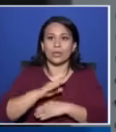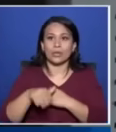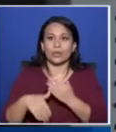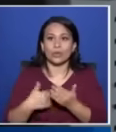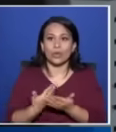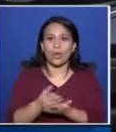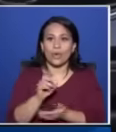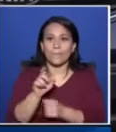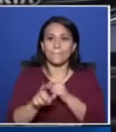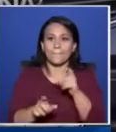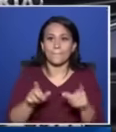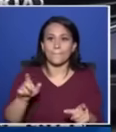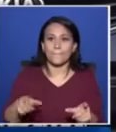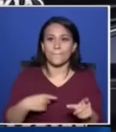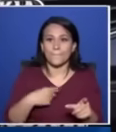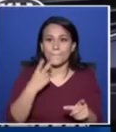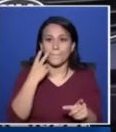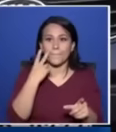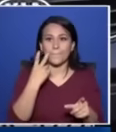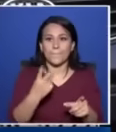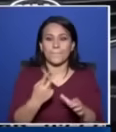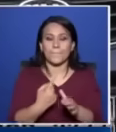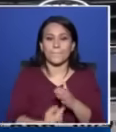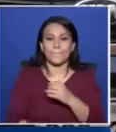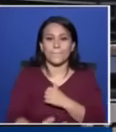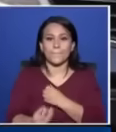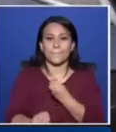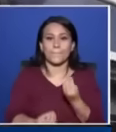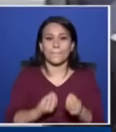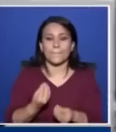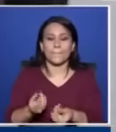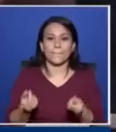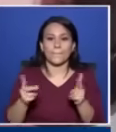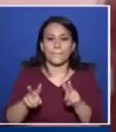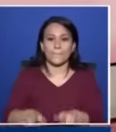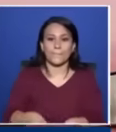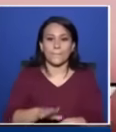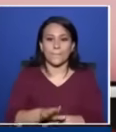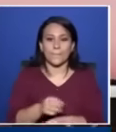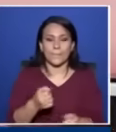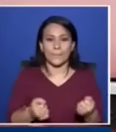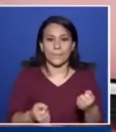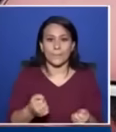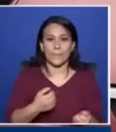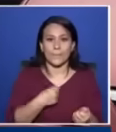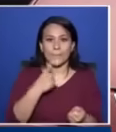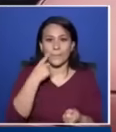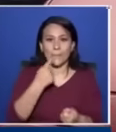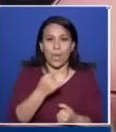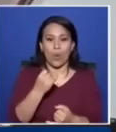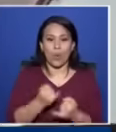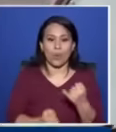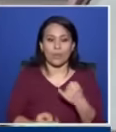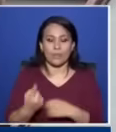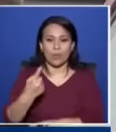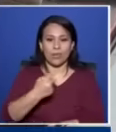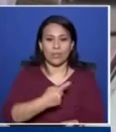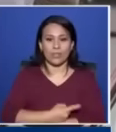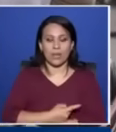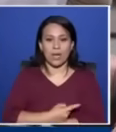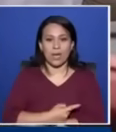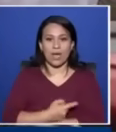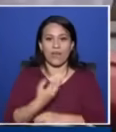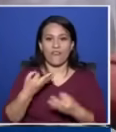para que ellos puedan pues ver qué defectos o qué anomalías tenga su vehículo. para que después, los últimos 15 días del mes de febrero, pues